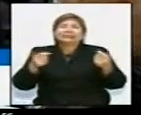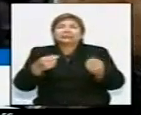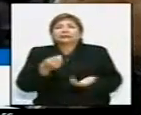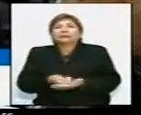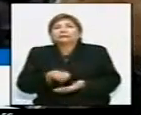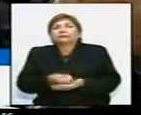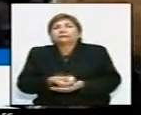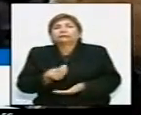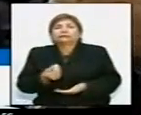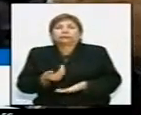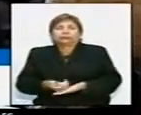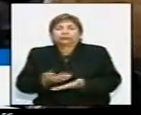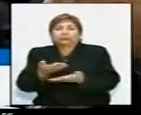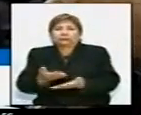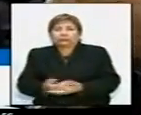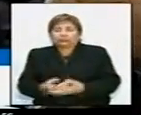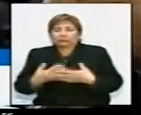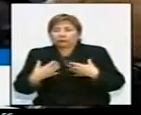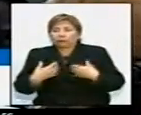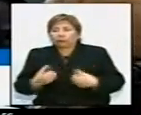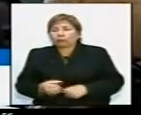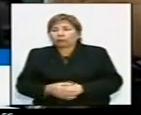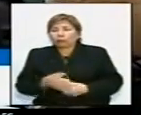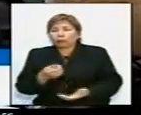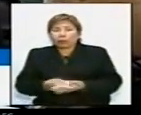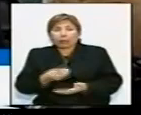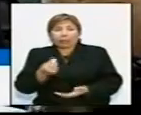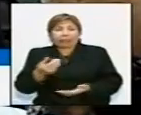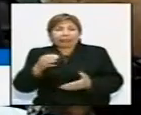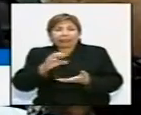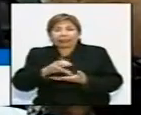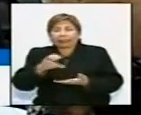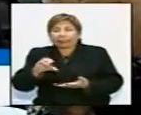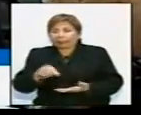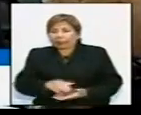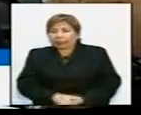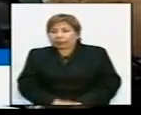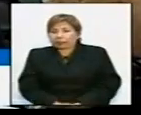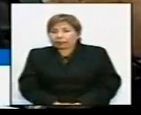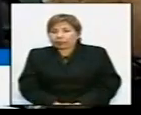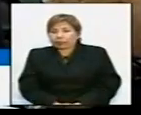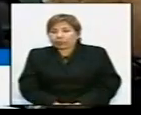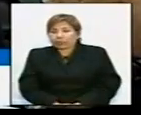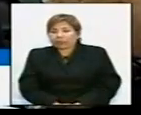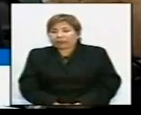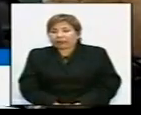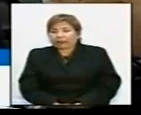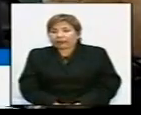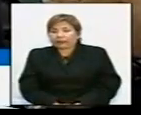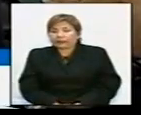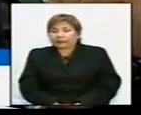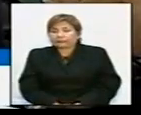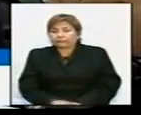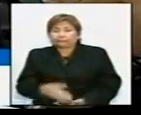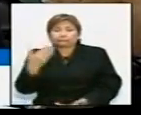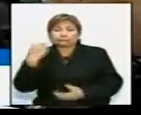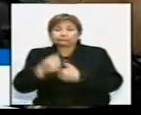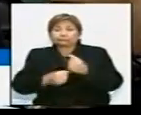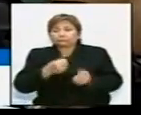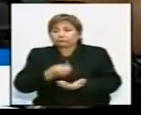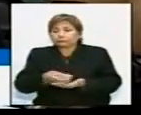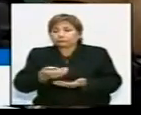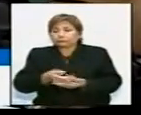plata que se le está entregando al sector salud, y es la plata del pueblo. Señora presidenta, el año pasado se ha gastado